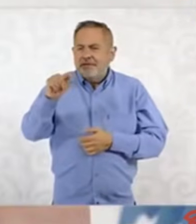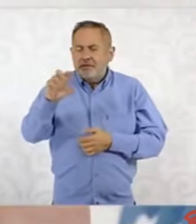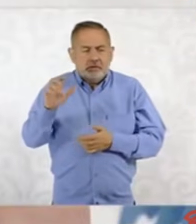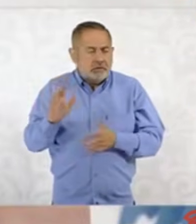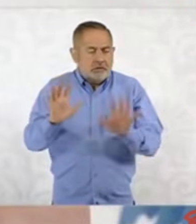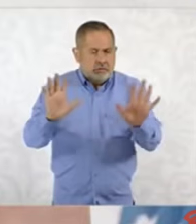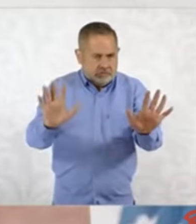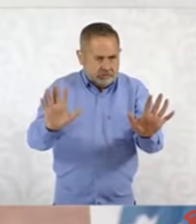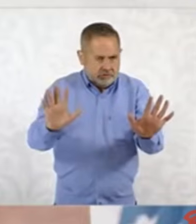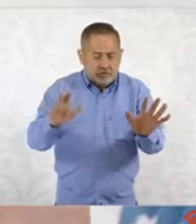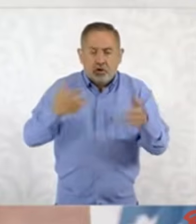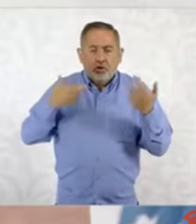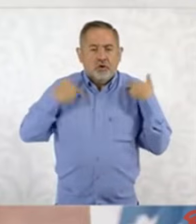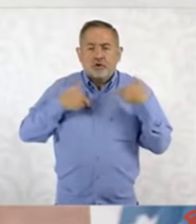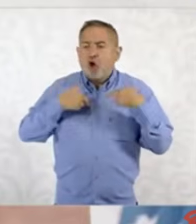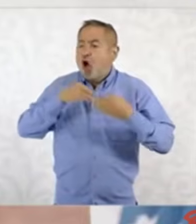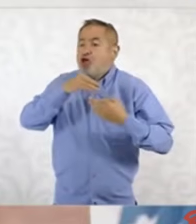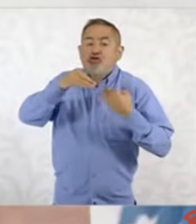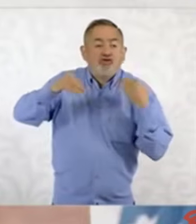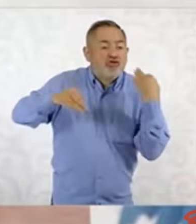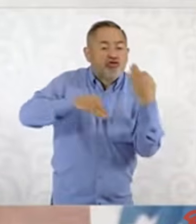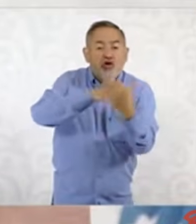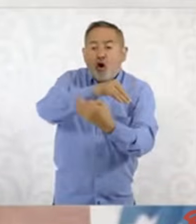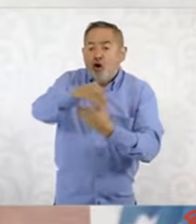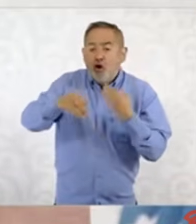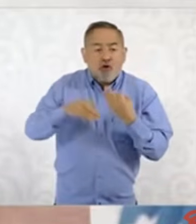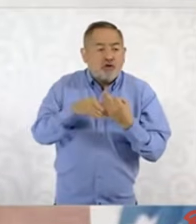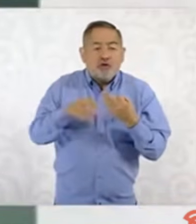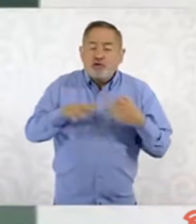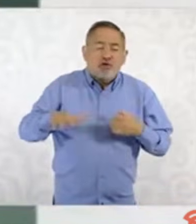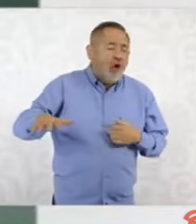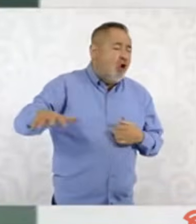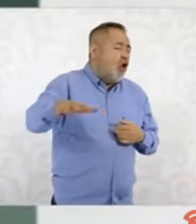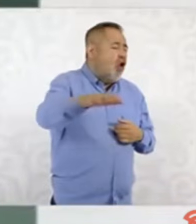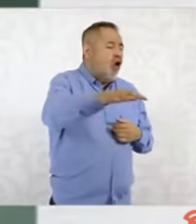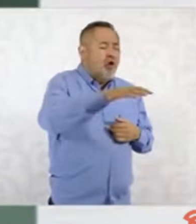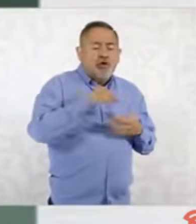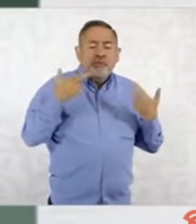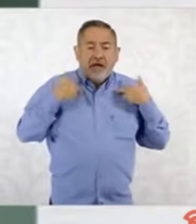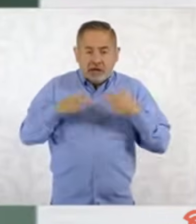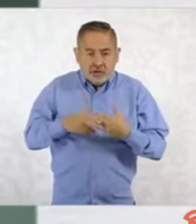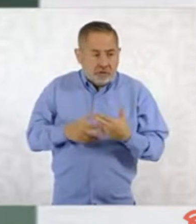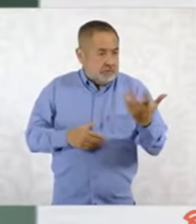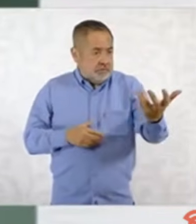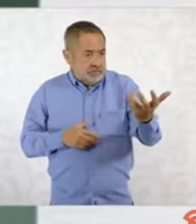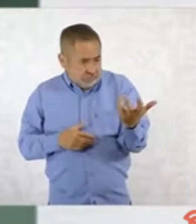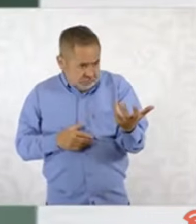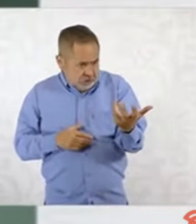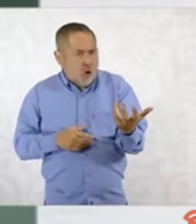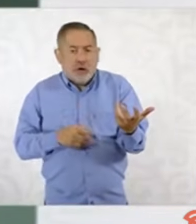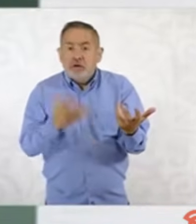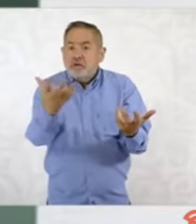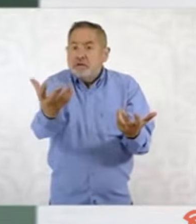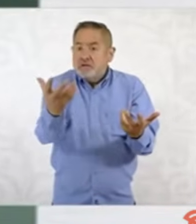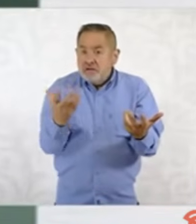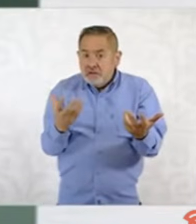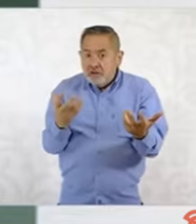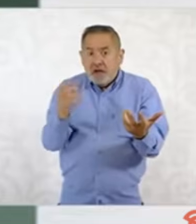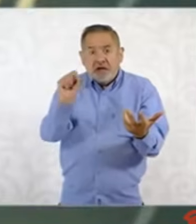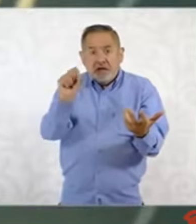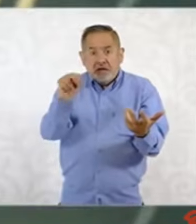magisterio nacional y su representación legal. Obviamente, quien tiene la